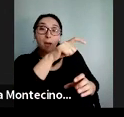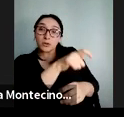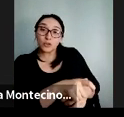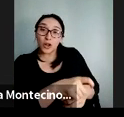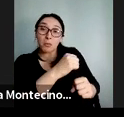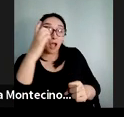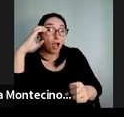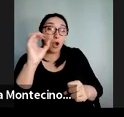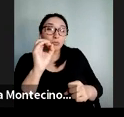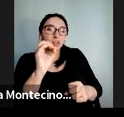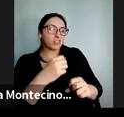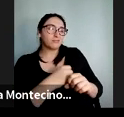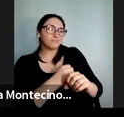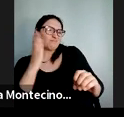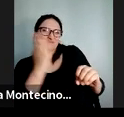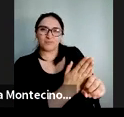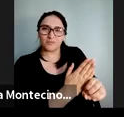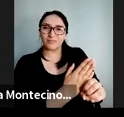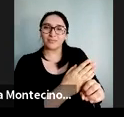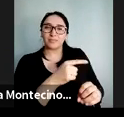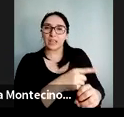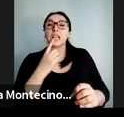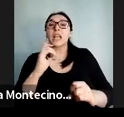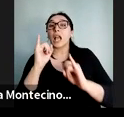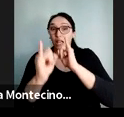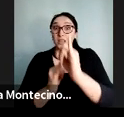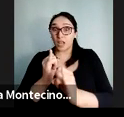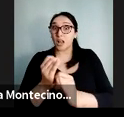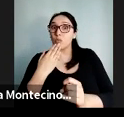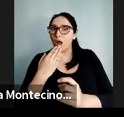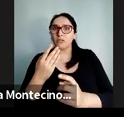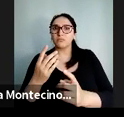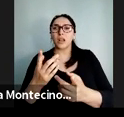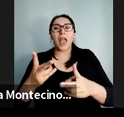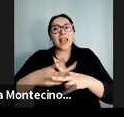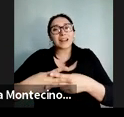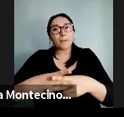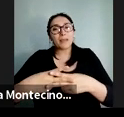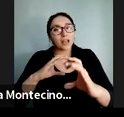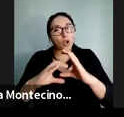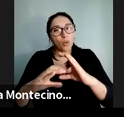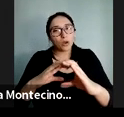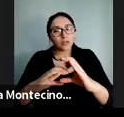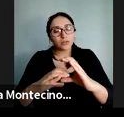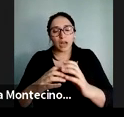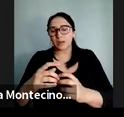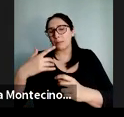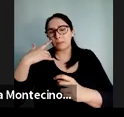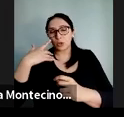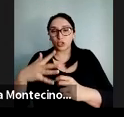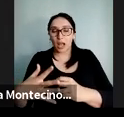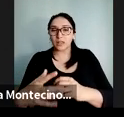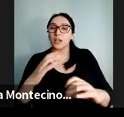espacio virtual, entendiendo que Internet también se ha transformado en una herramienta, ¿cierto?, de comunicación muy potente para comunicarnos